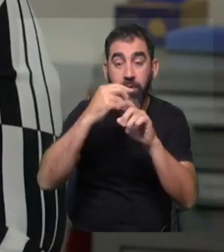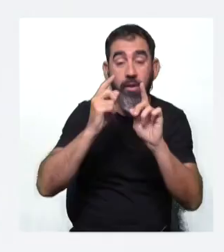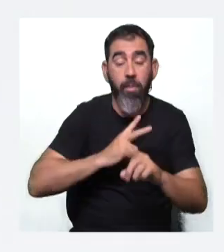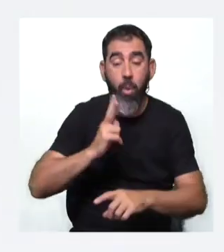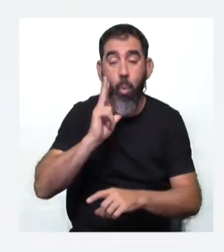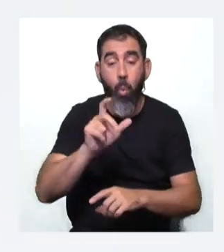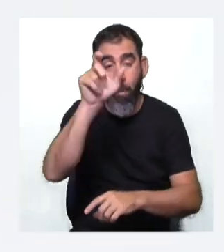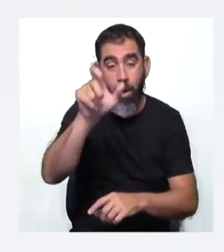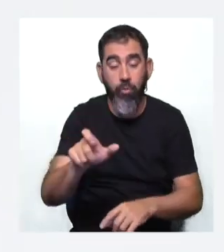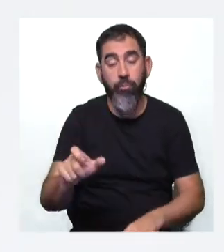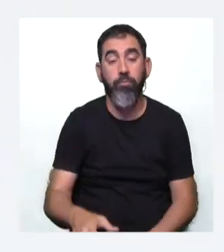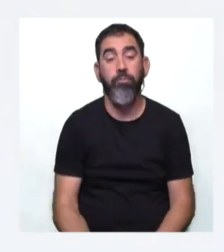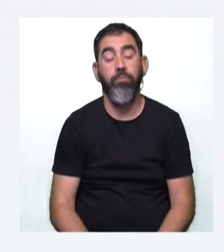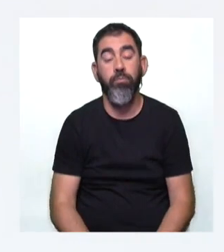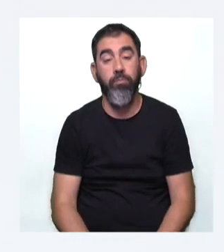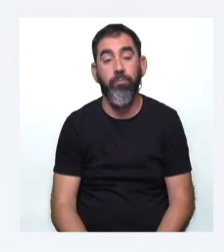humano.